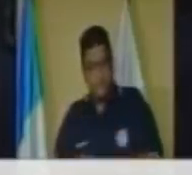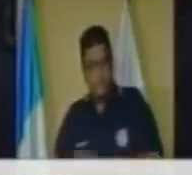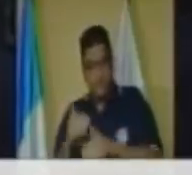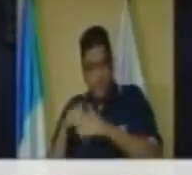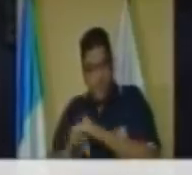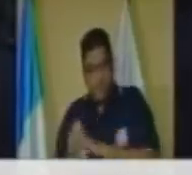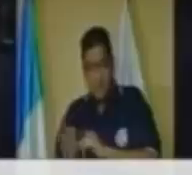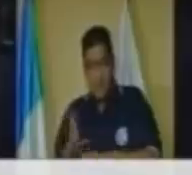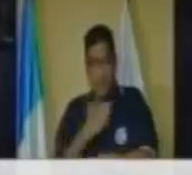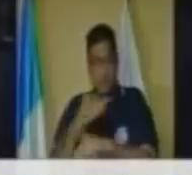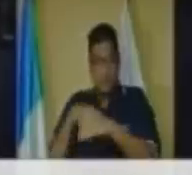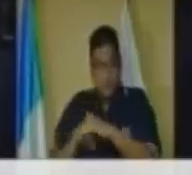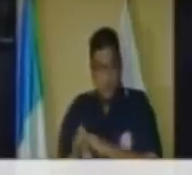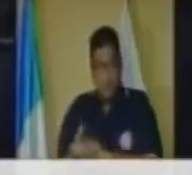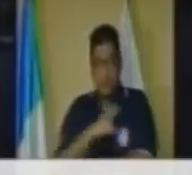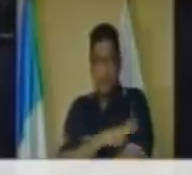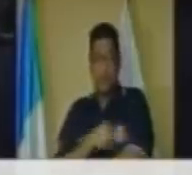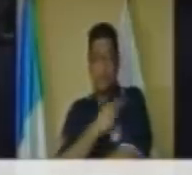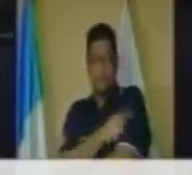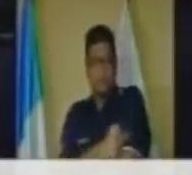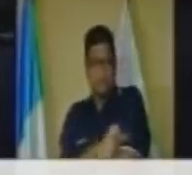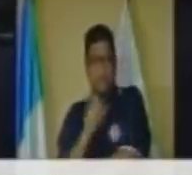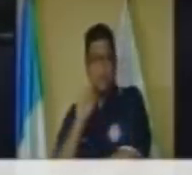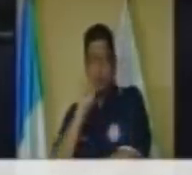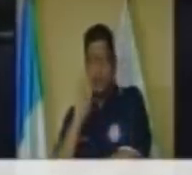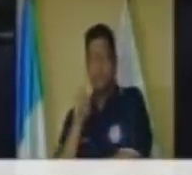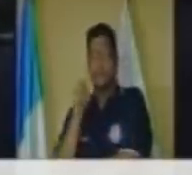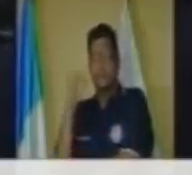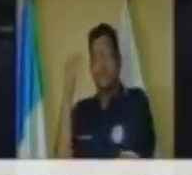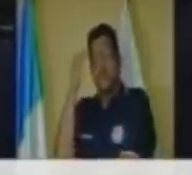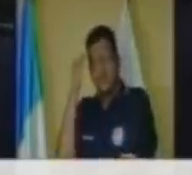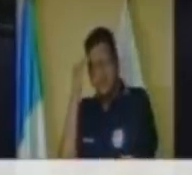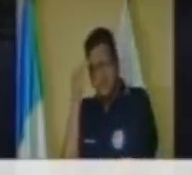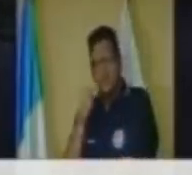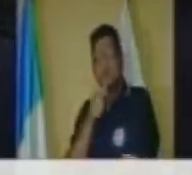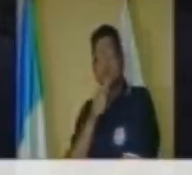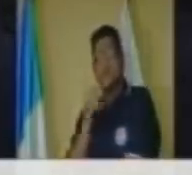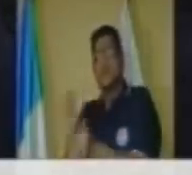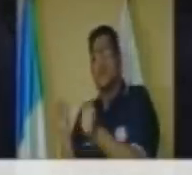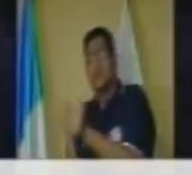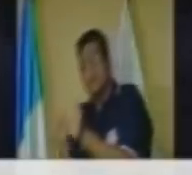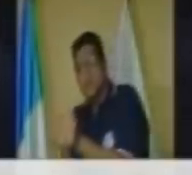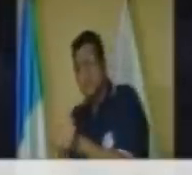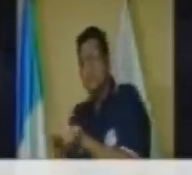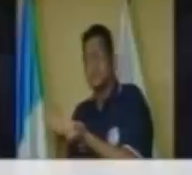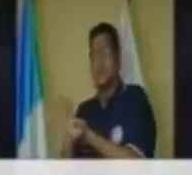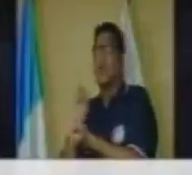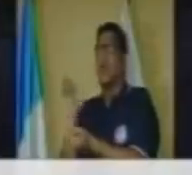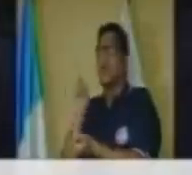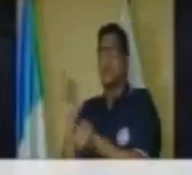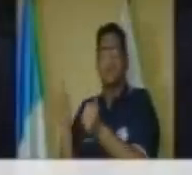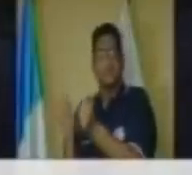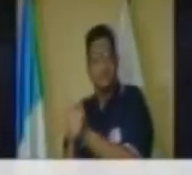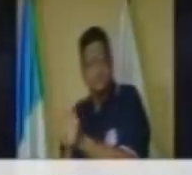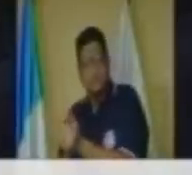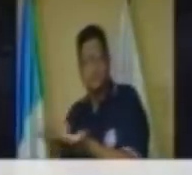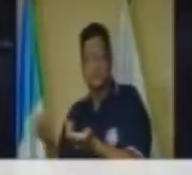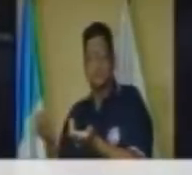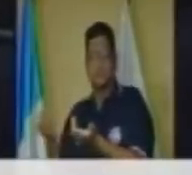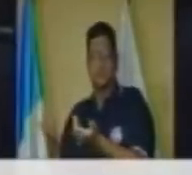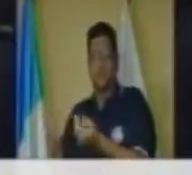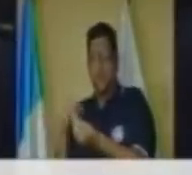hospital, ¿ustedes tienen establecido en dónde estuvo, contacto con cuántas personas tuvo y la familia que también